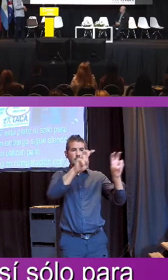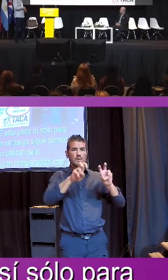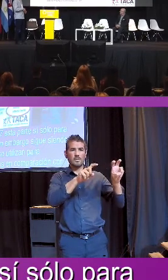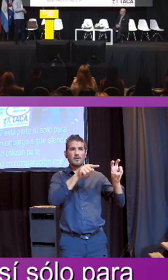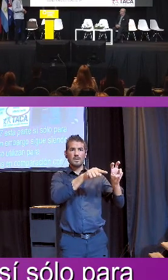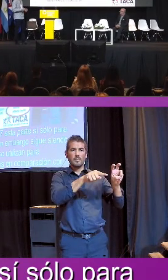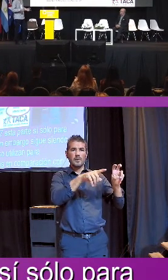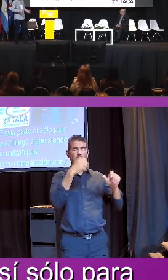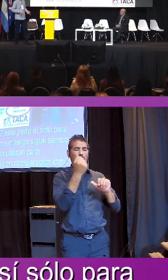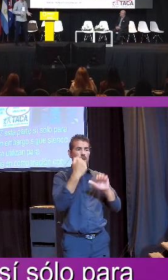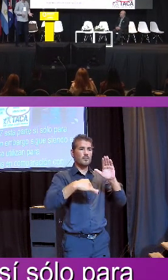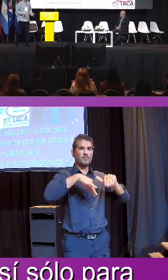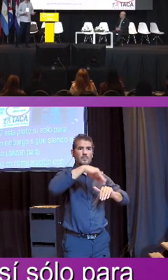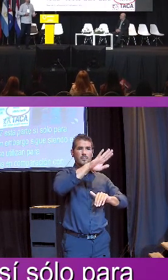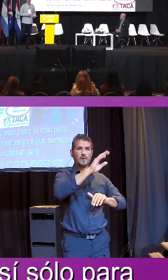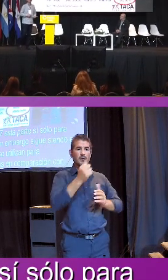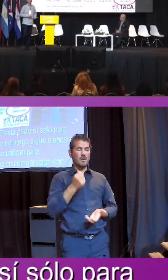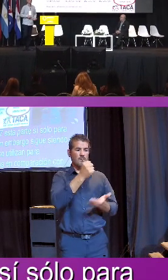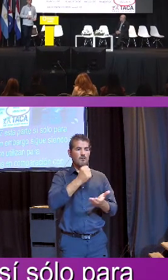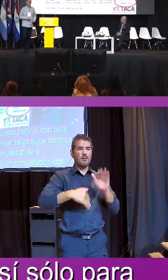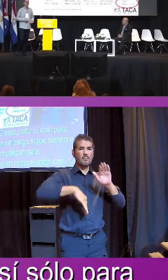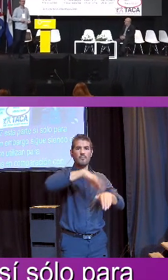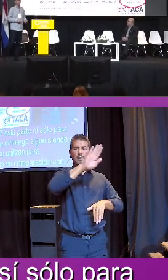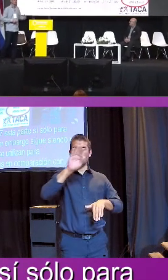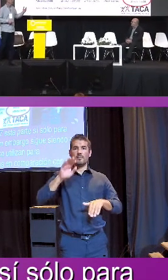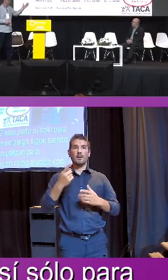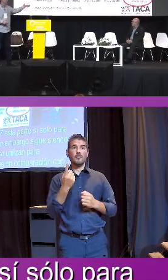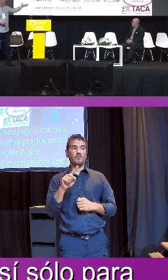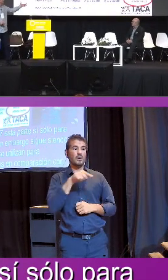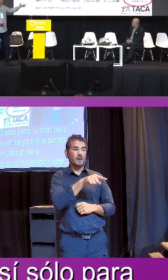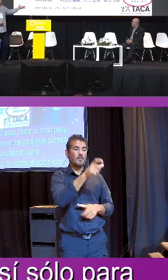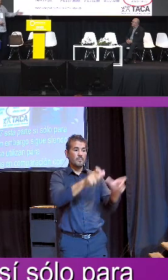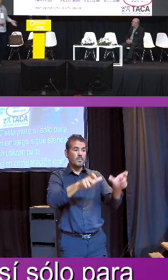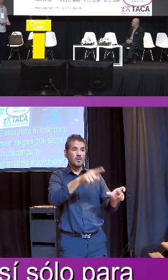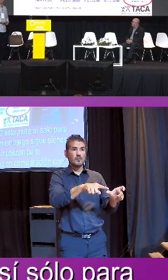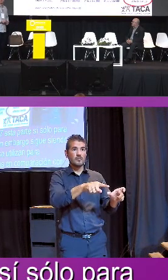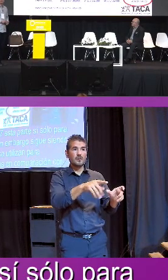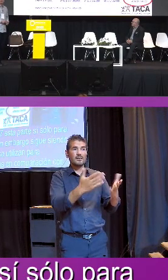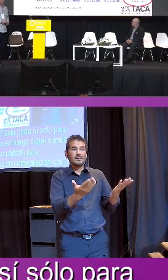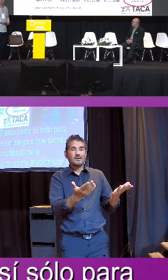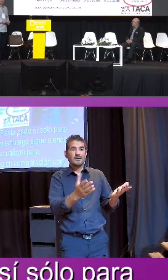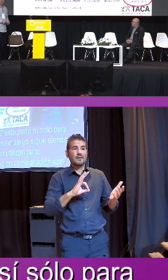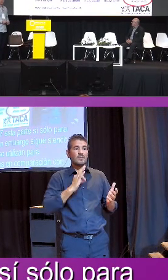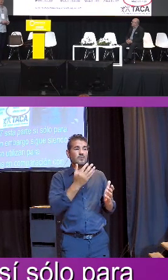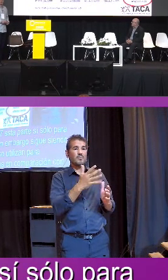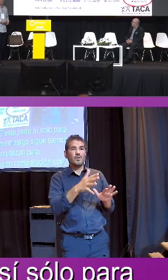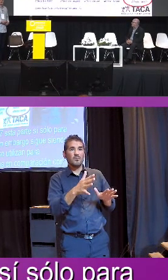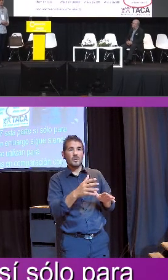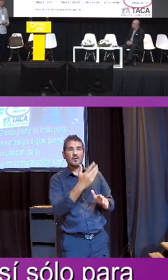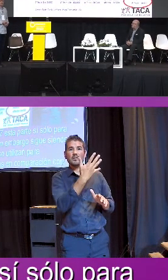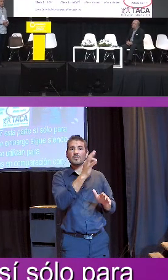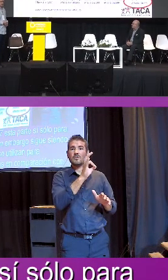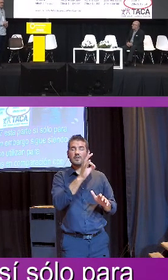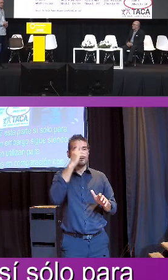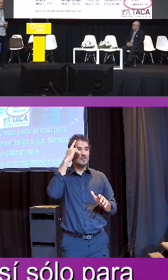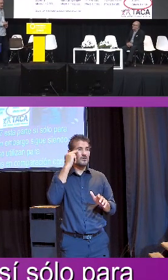otros cuadros que son muy importantes también, pero que tienen una prevalencia menor, ¿sí? 1 en 59 fue el último informe del